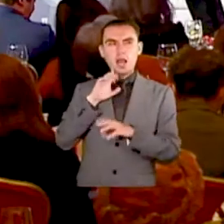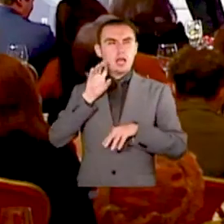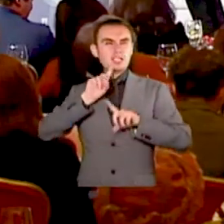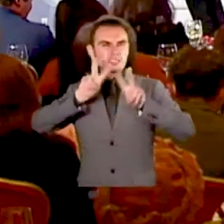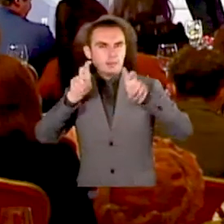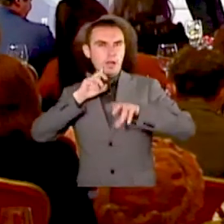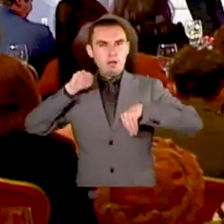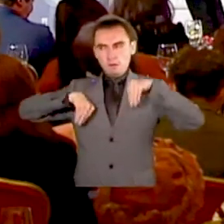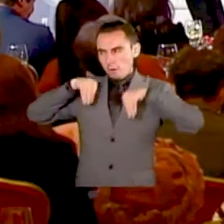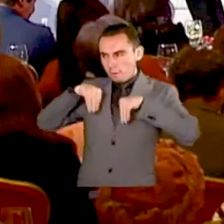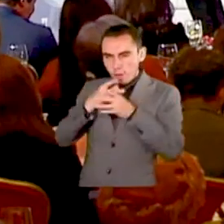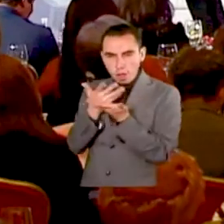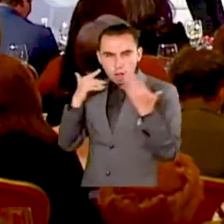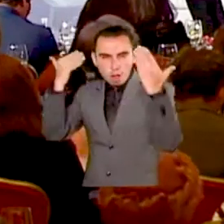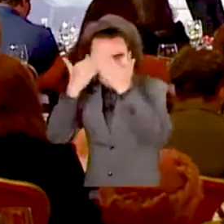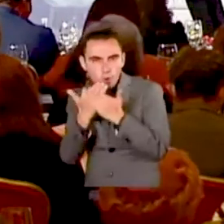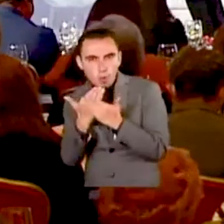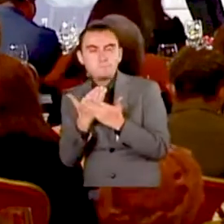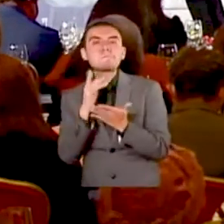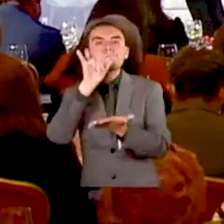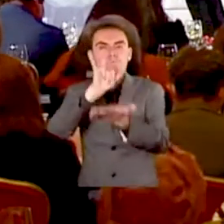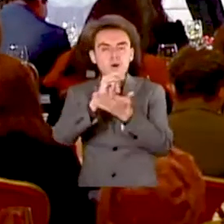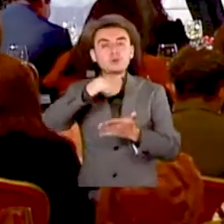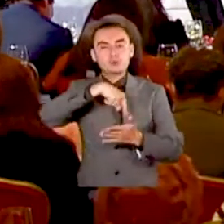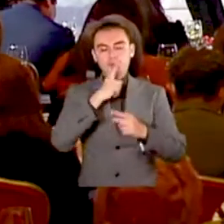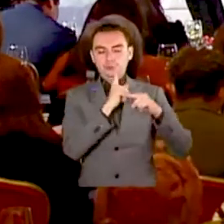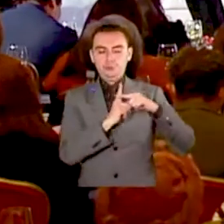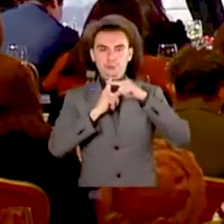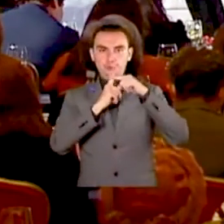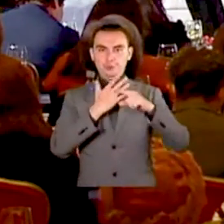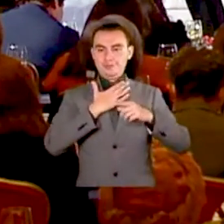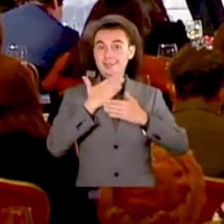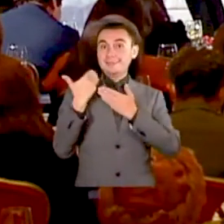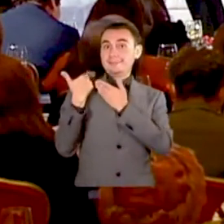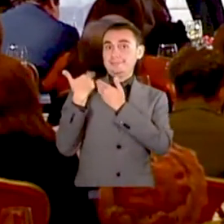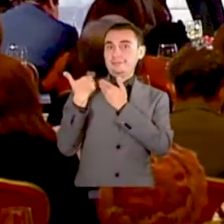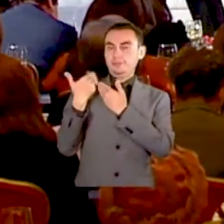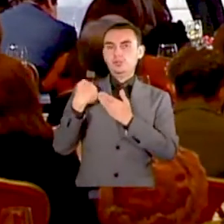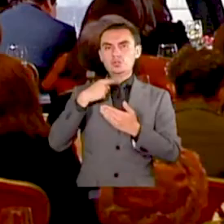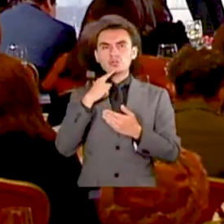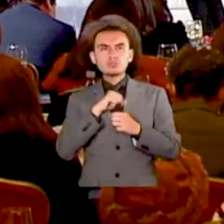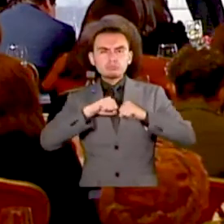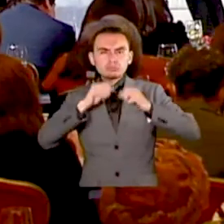corrupción, ahí estamos también como Procuraduría Delegada y atendimos